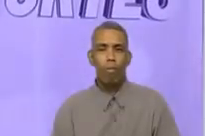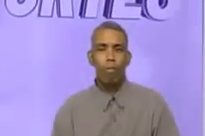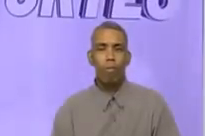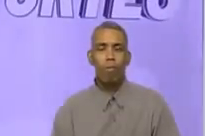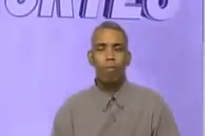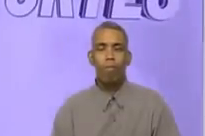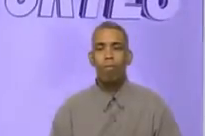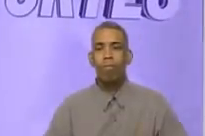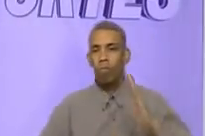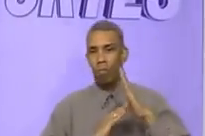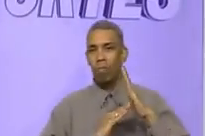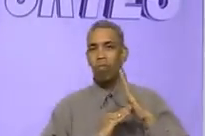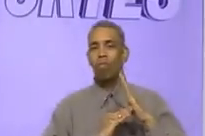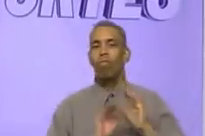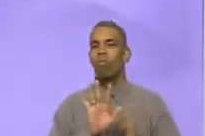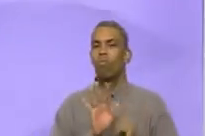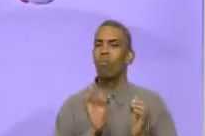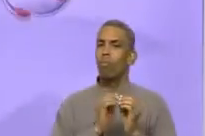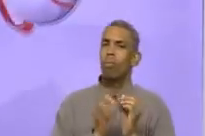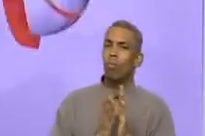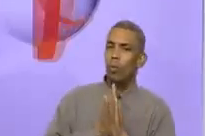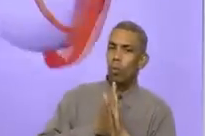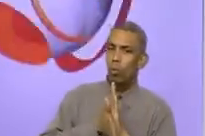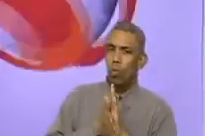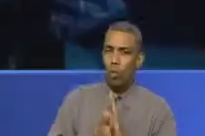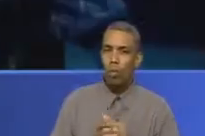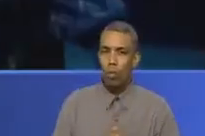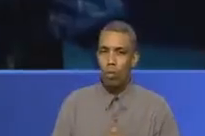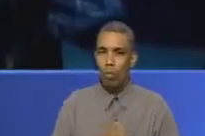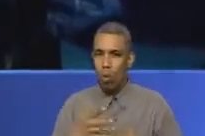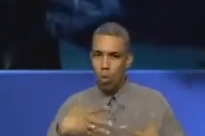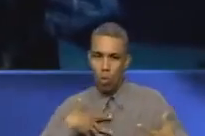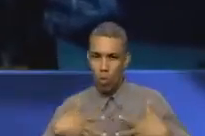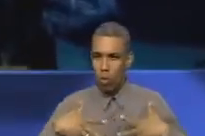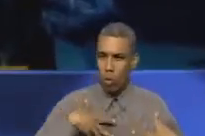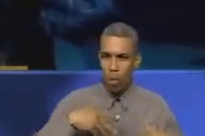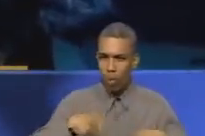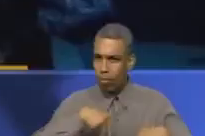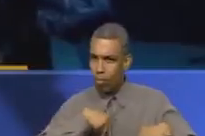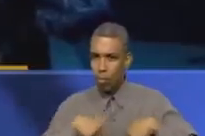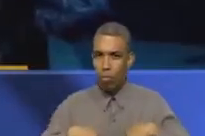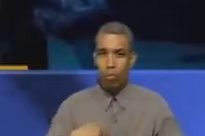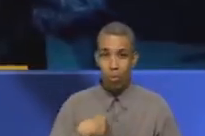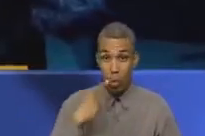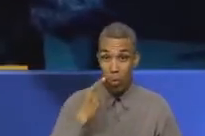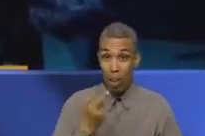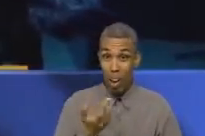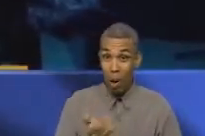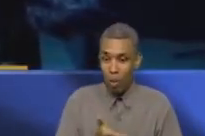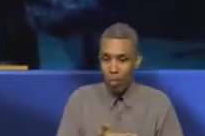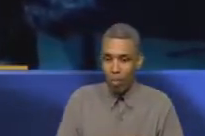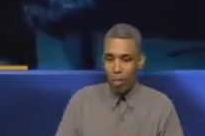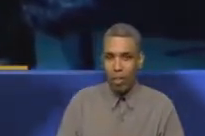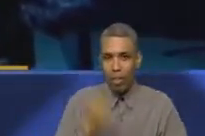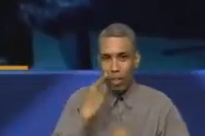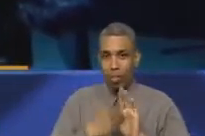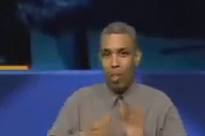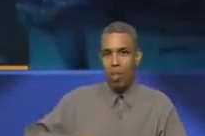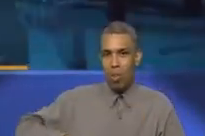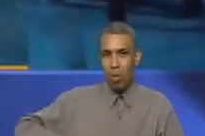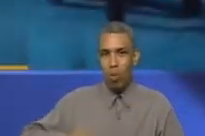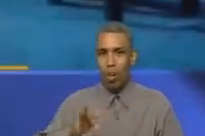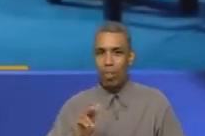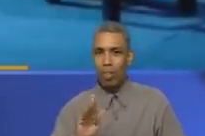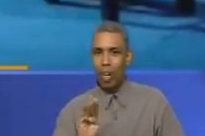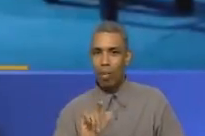Momento de hacer una pausa. Al regresar hablaremos sobre la obra de teatro Ojos de Mujer que se presentará en contados minutos en la Escuela de Arte Las Tablas.